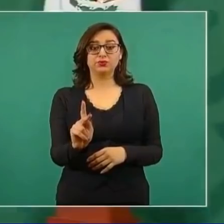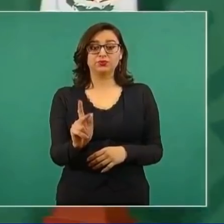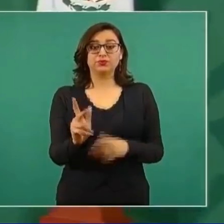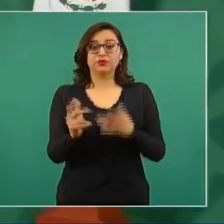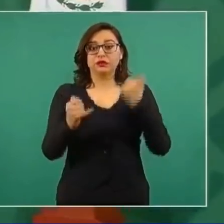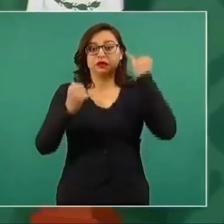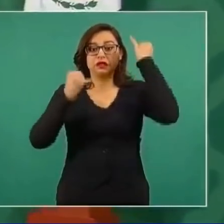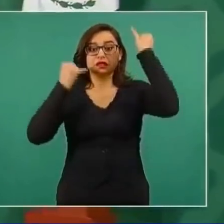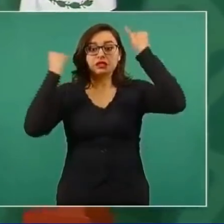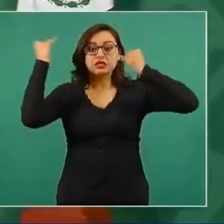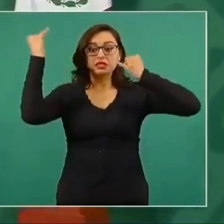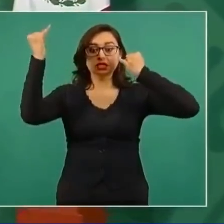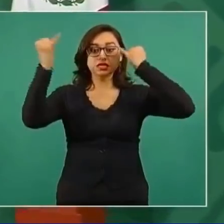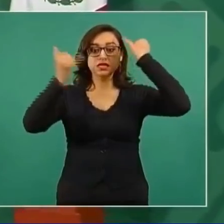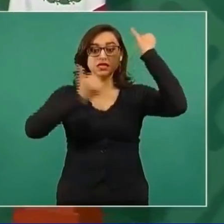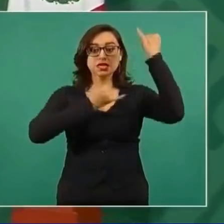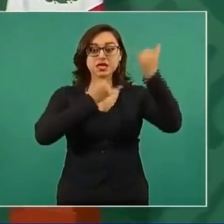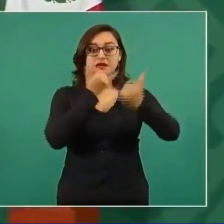mitos